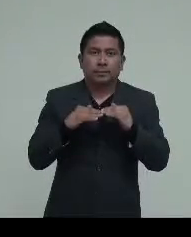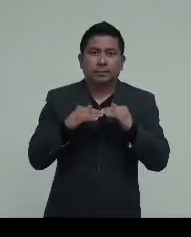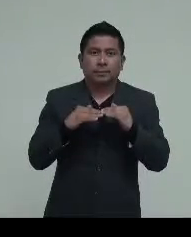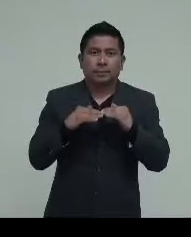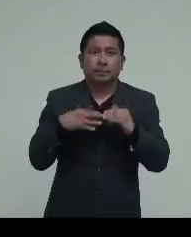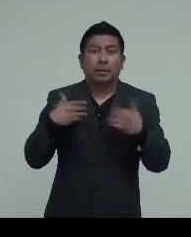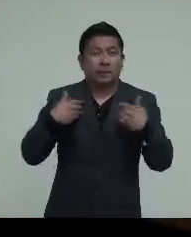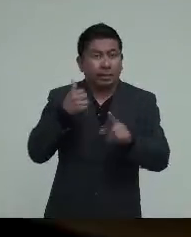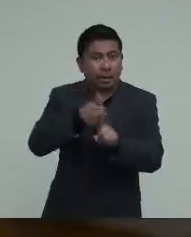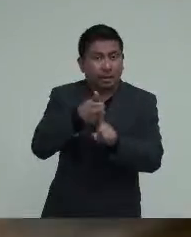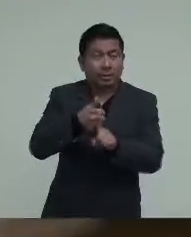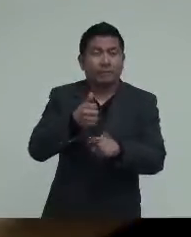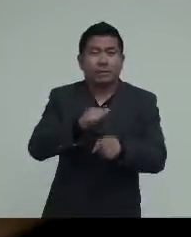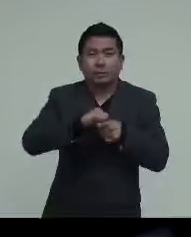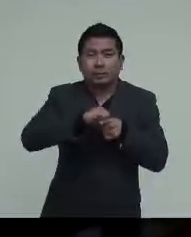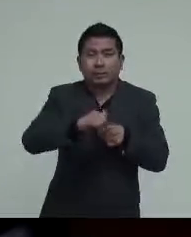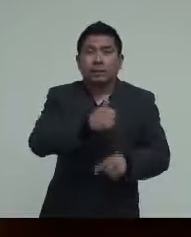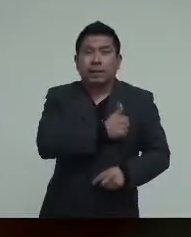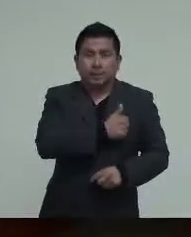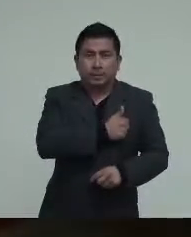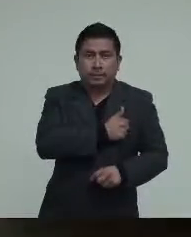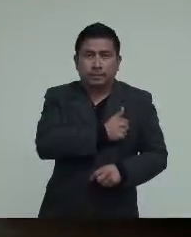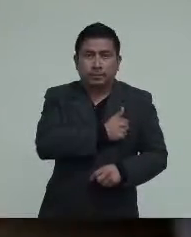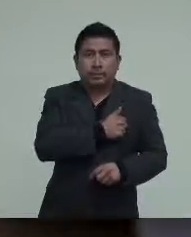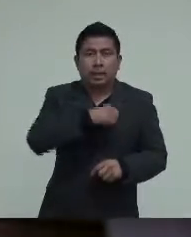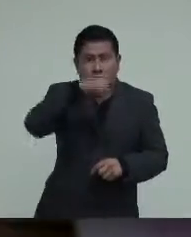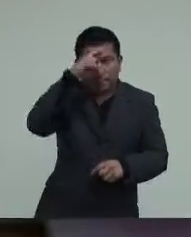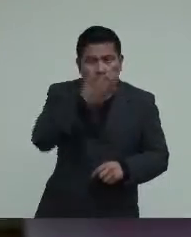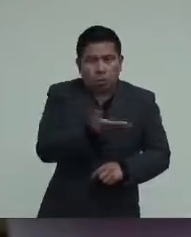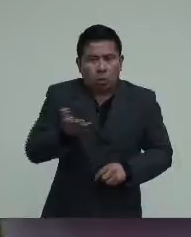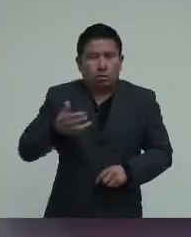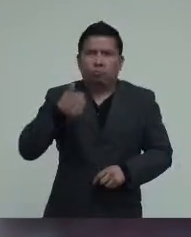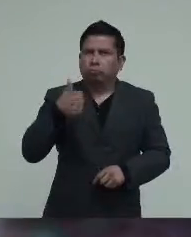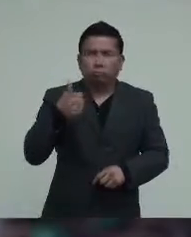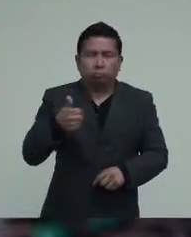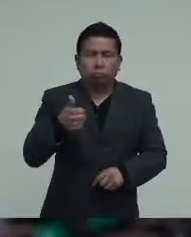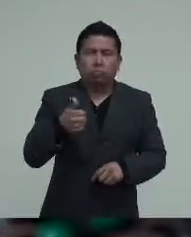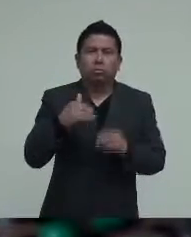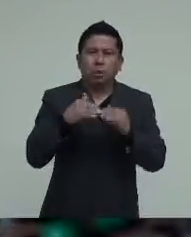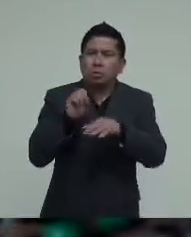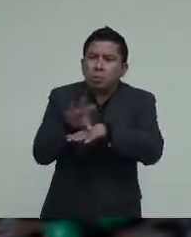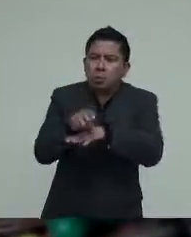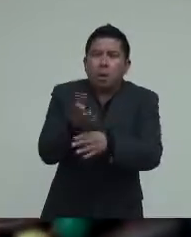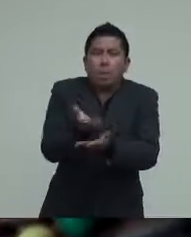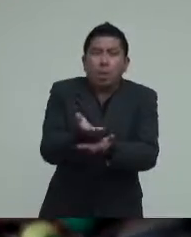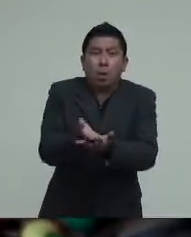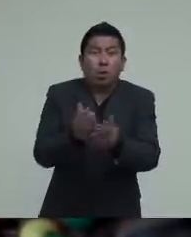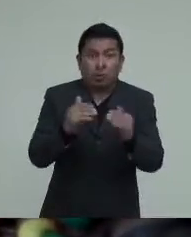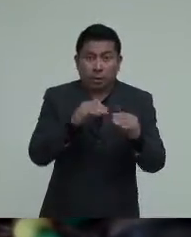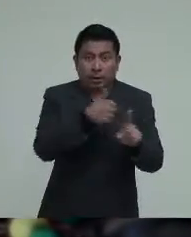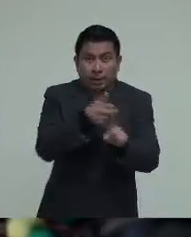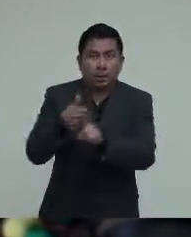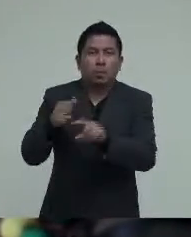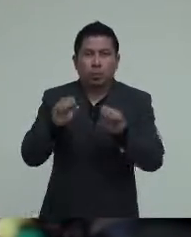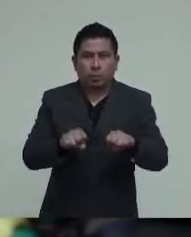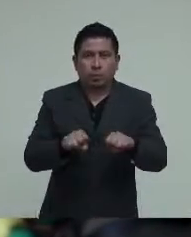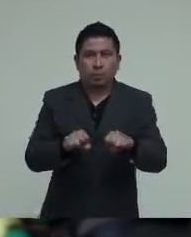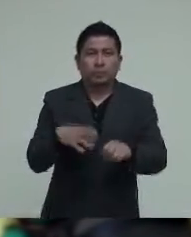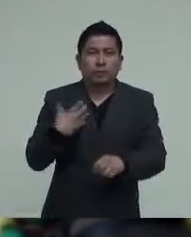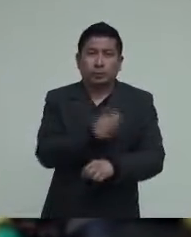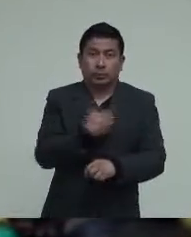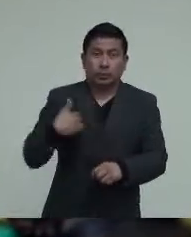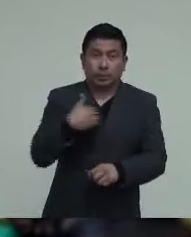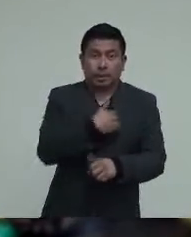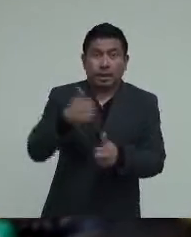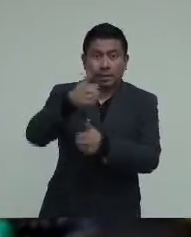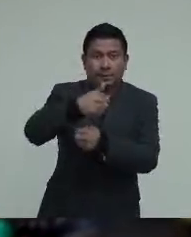a que tienen que ser responsables, a hacer bien las cosas, a hacer sugerencias, a proponer también ellos, ¿verdad?